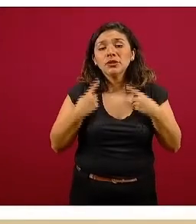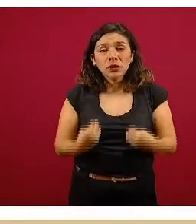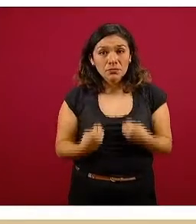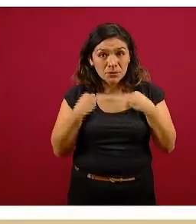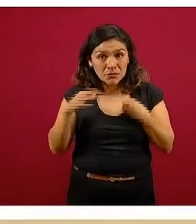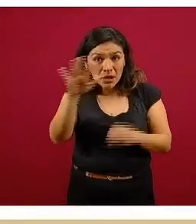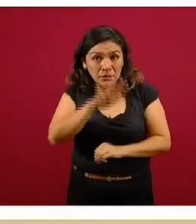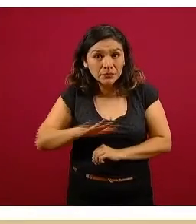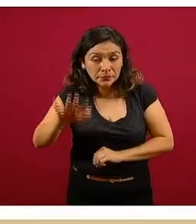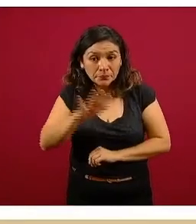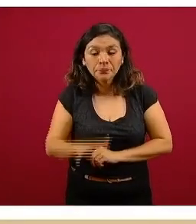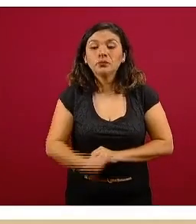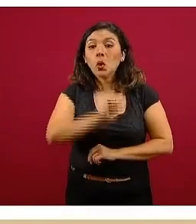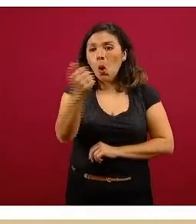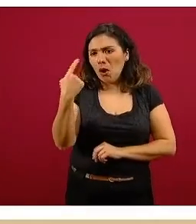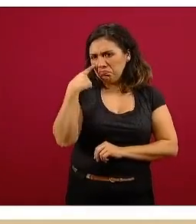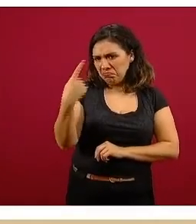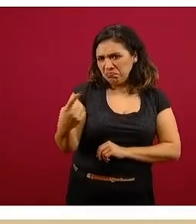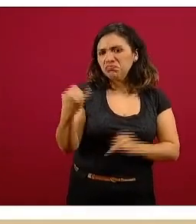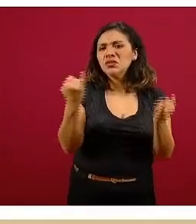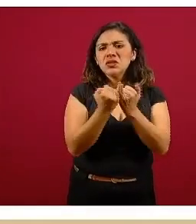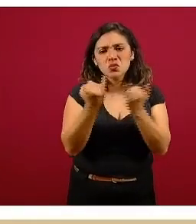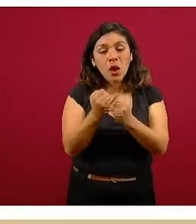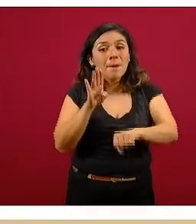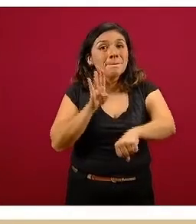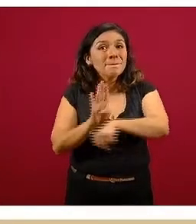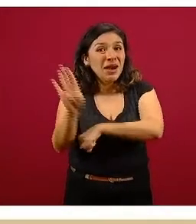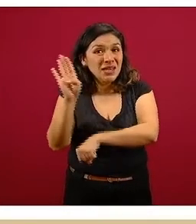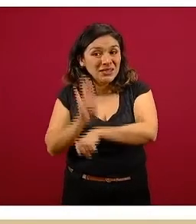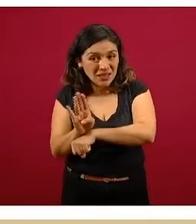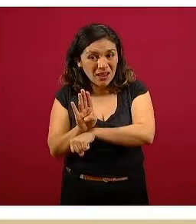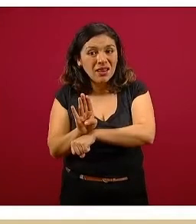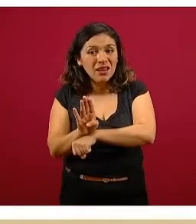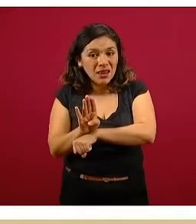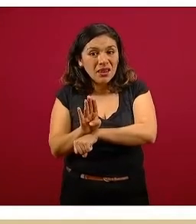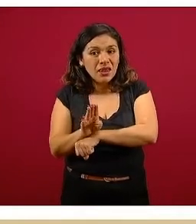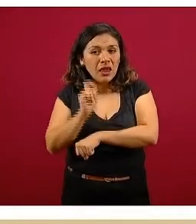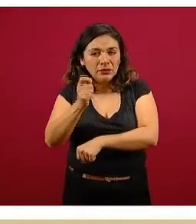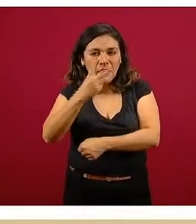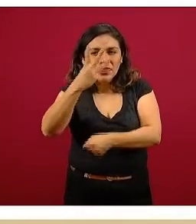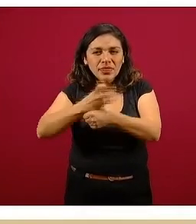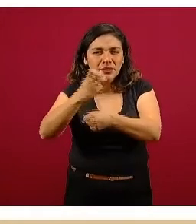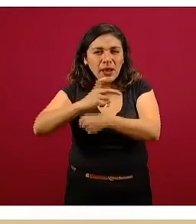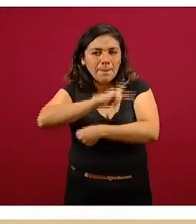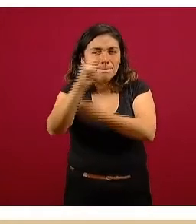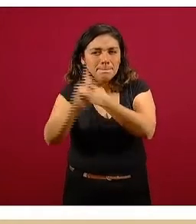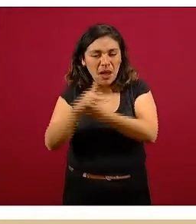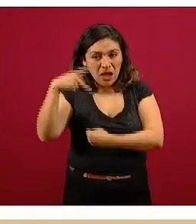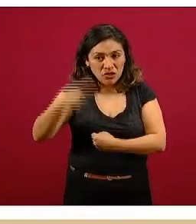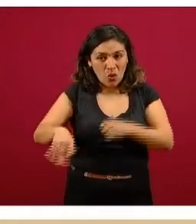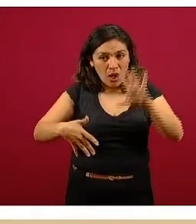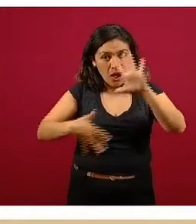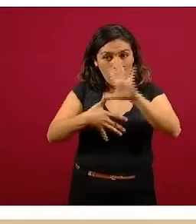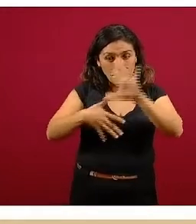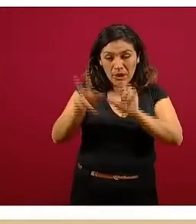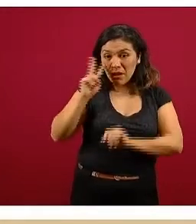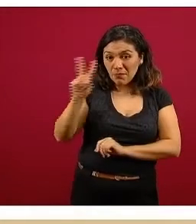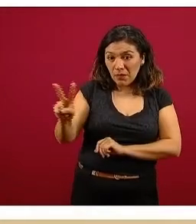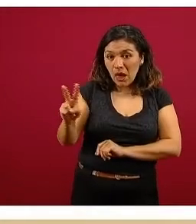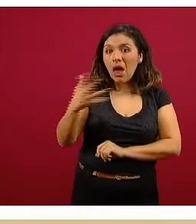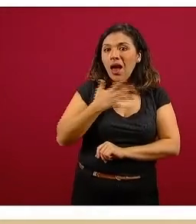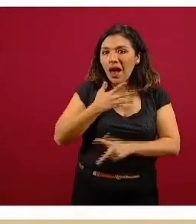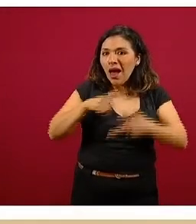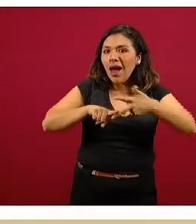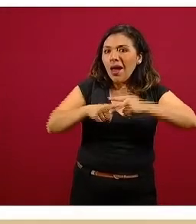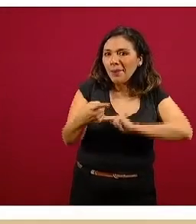habitantes. Llama también la atención, lógicamente, Brasil es como el tercer país de la región de esta gráfica que